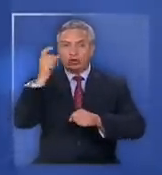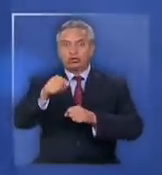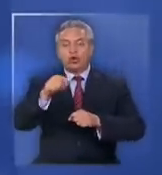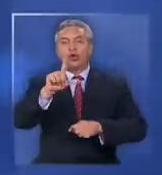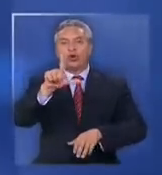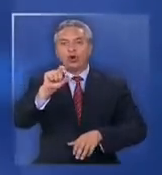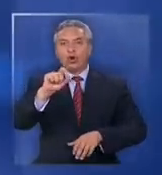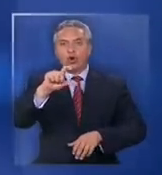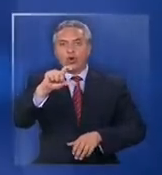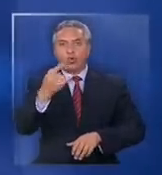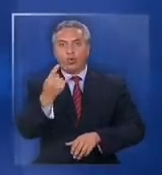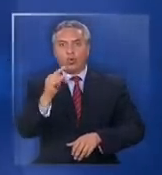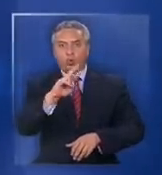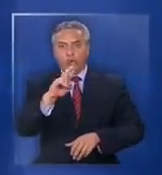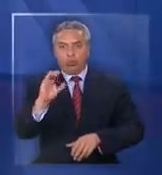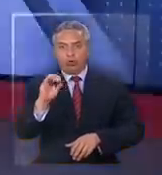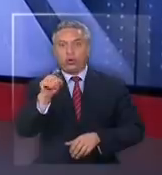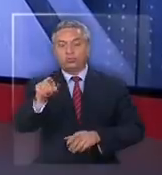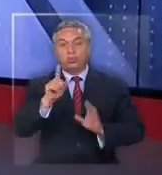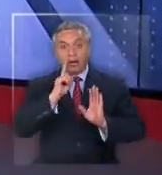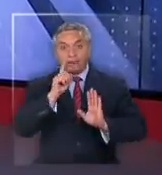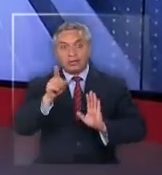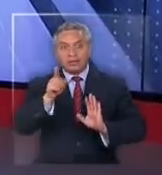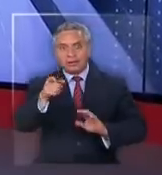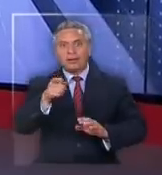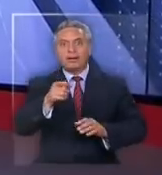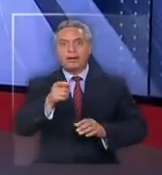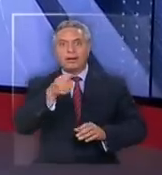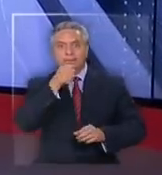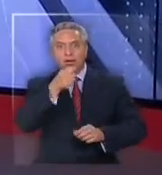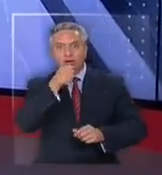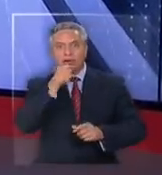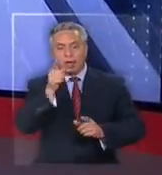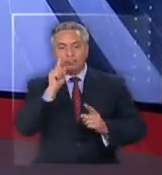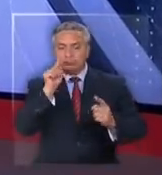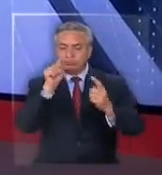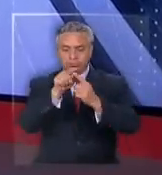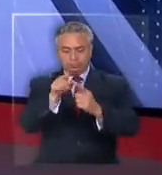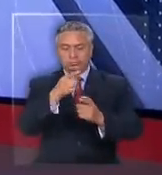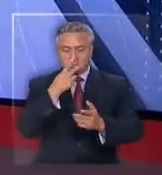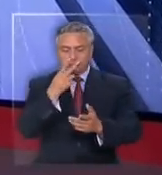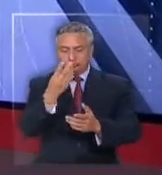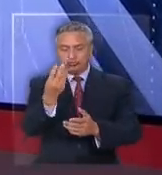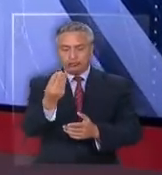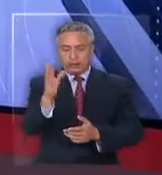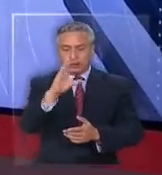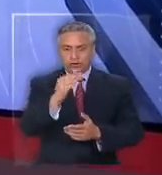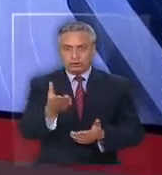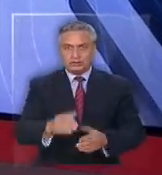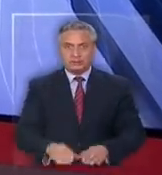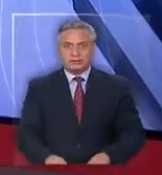Tenemos más antecedentes con Camilo Zavala. Camilo, ¿qué tal? Buenas noches.